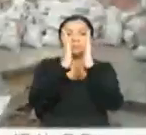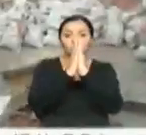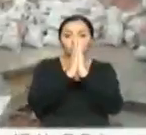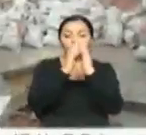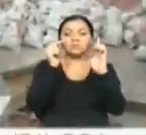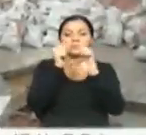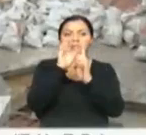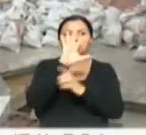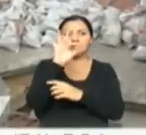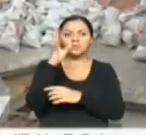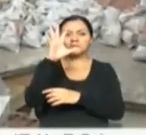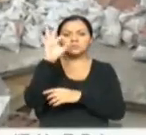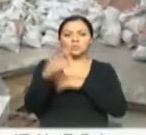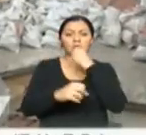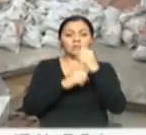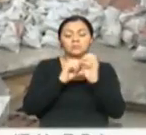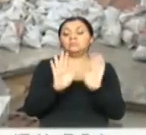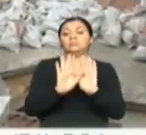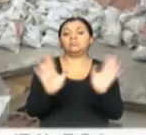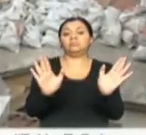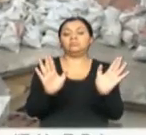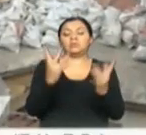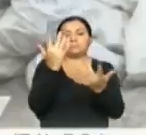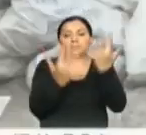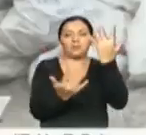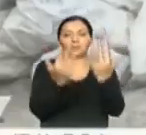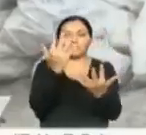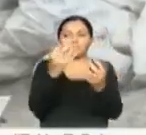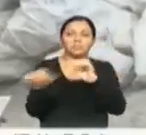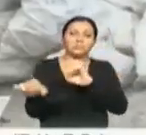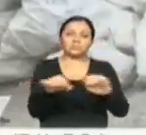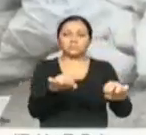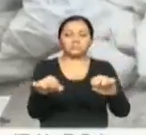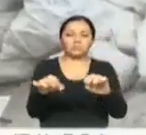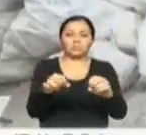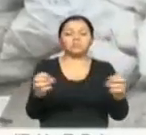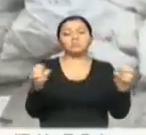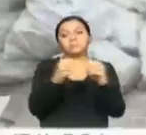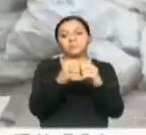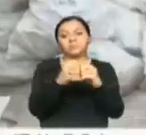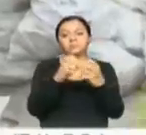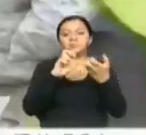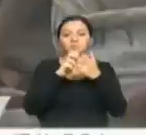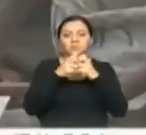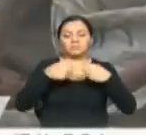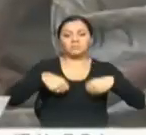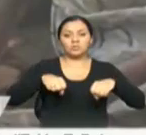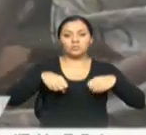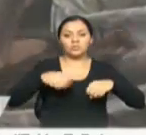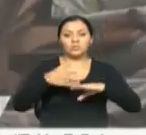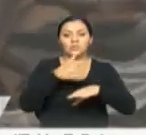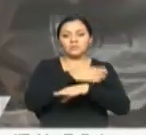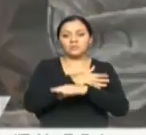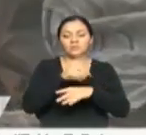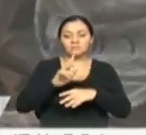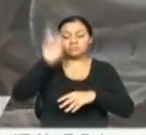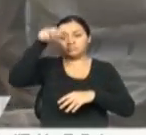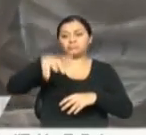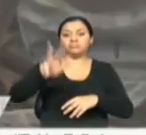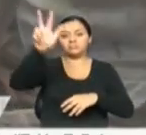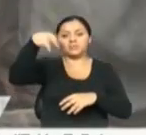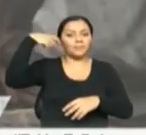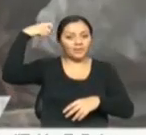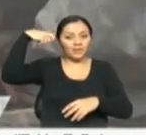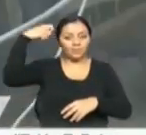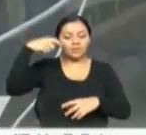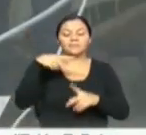550 años ha visto de todo. Incendios, seísmos, incluso una persecución en moto de James Bond por los tejados.